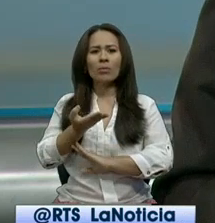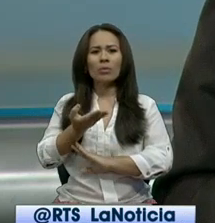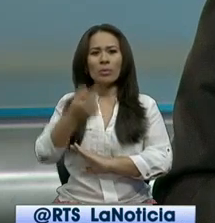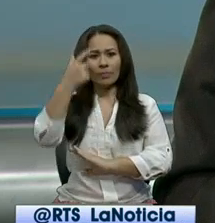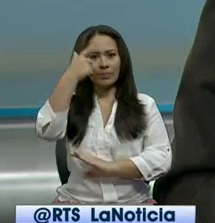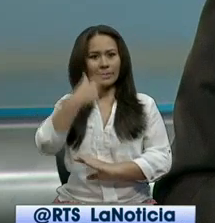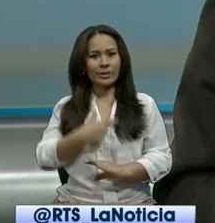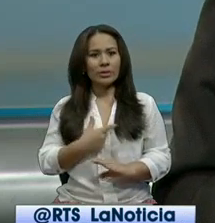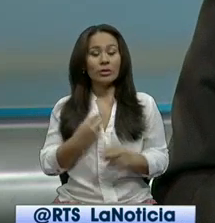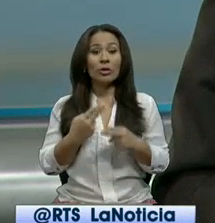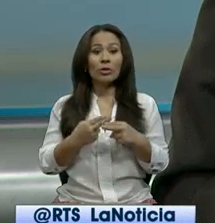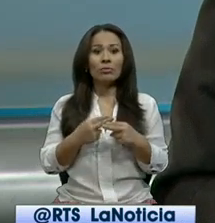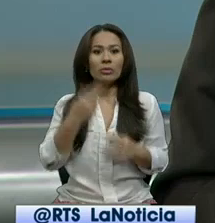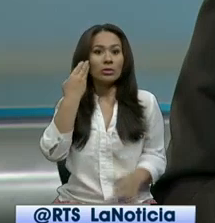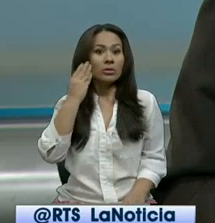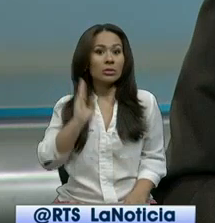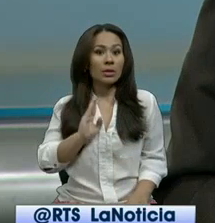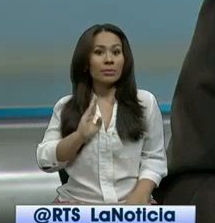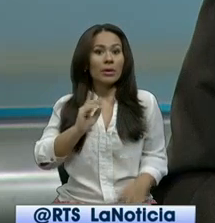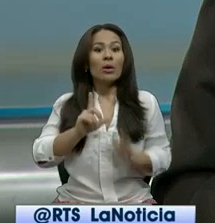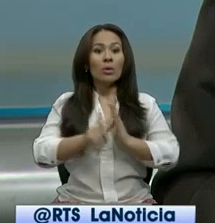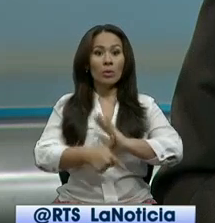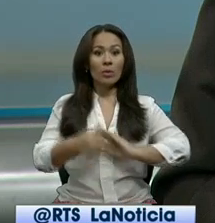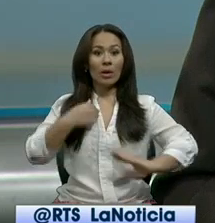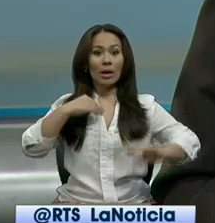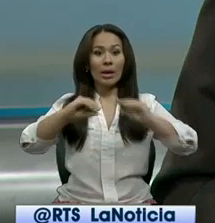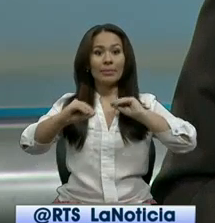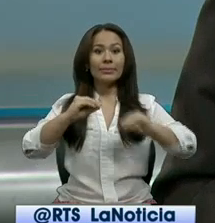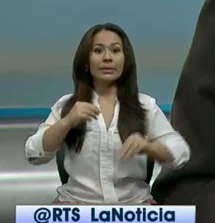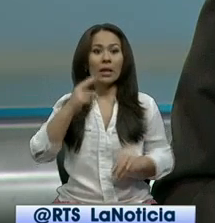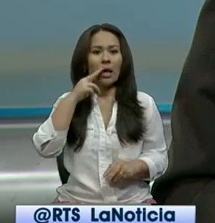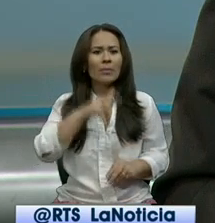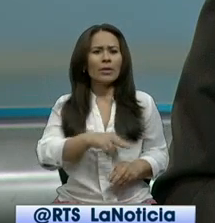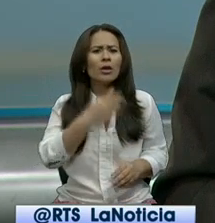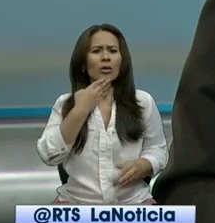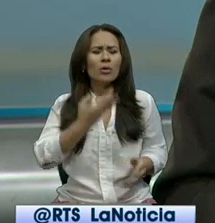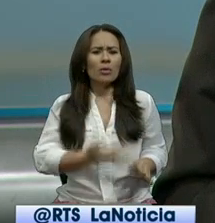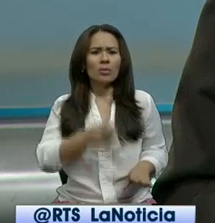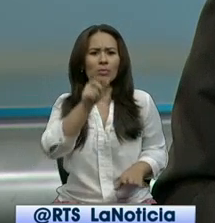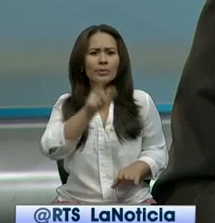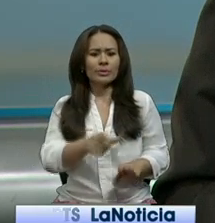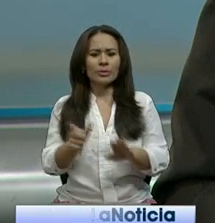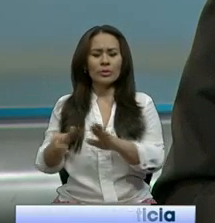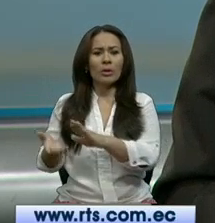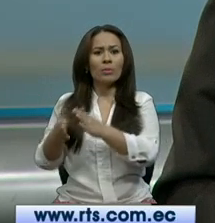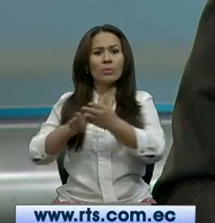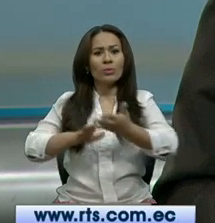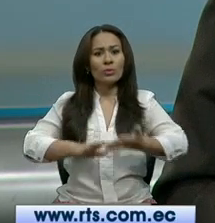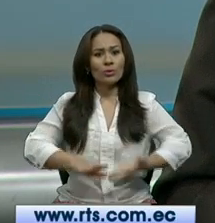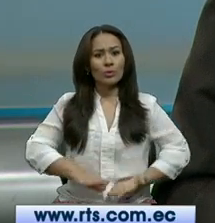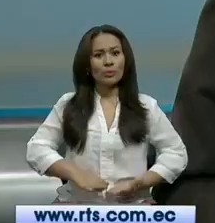identificación de los cuerpos y determinar las circunstancias de este hecho.